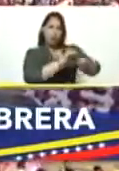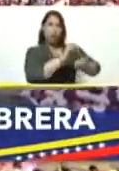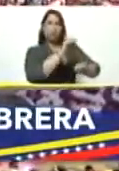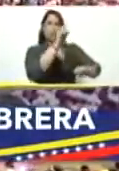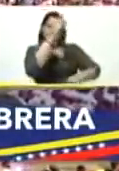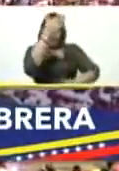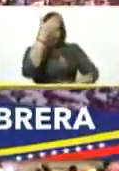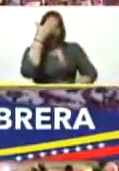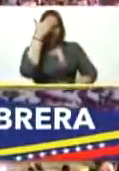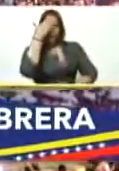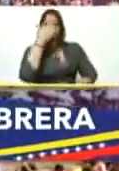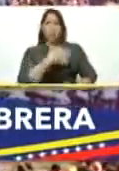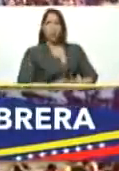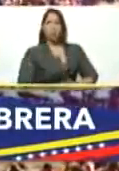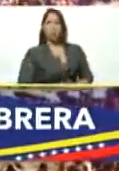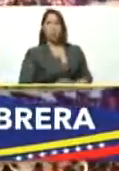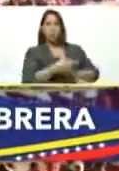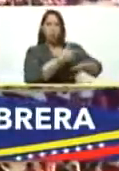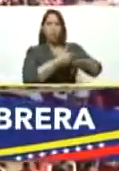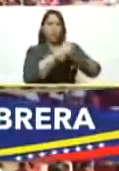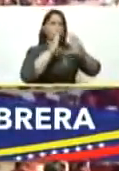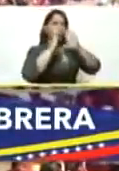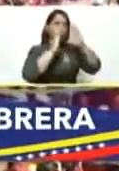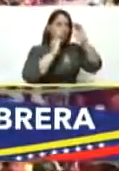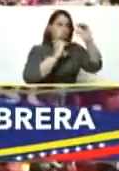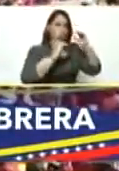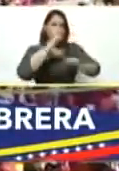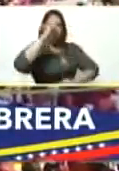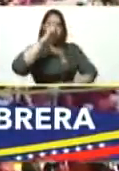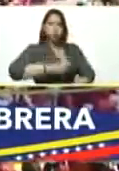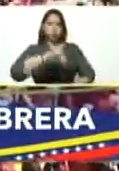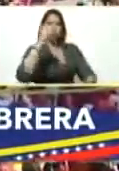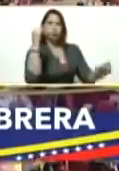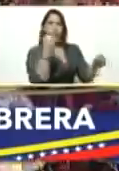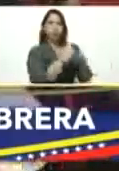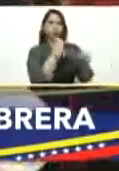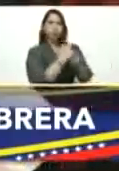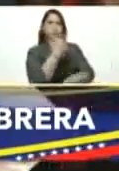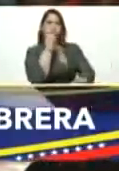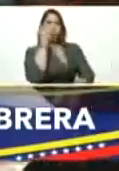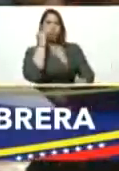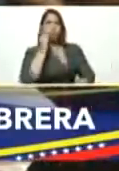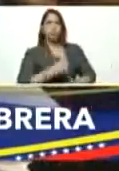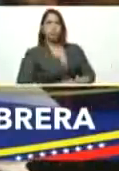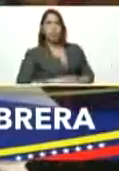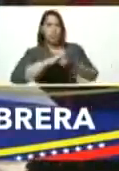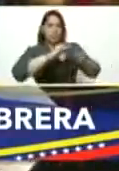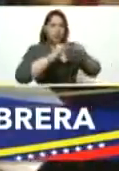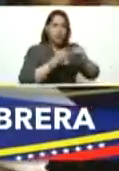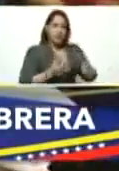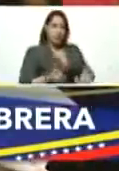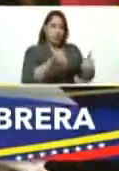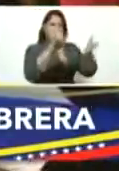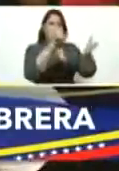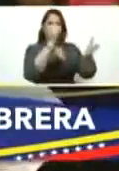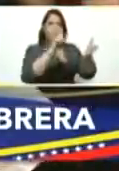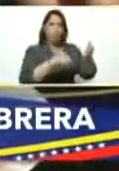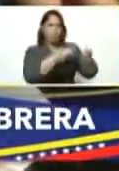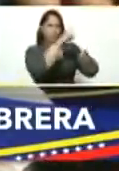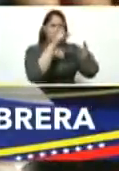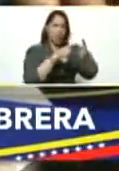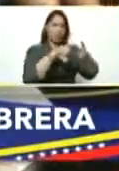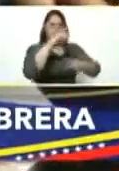sabido atender las necesidades de los trabajadores a través de bonos a través del